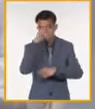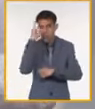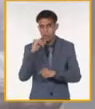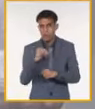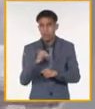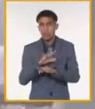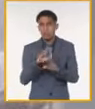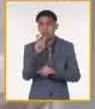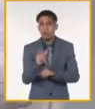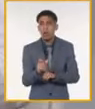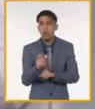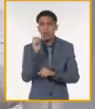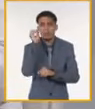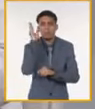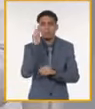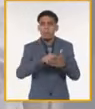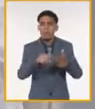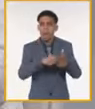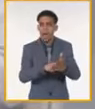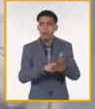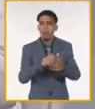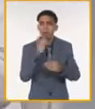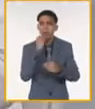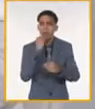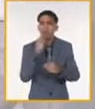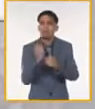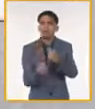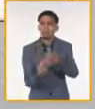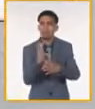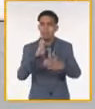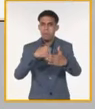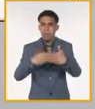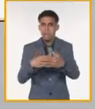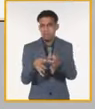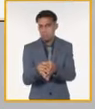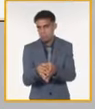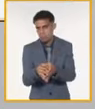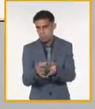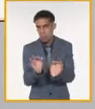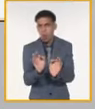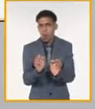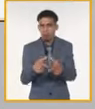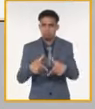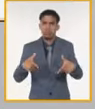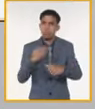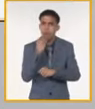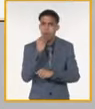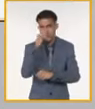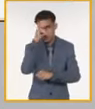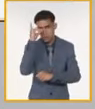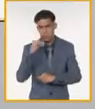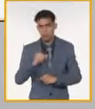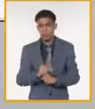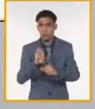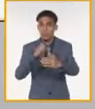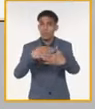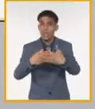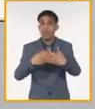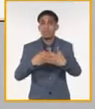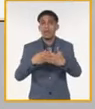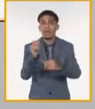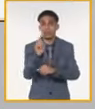de negocio y se empeña en crear una empresa una mi pye puede ser pequeñita o más grande es la empresa Estatal